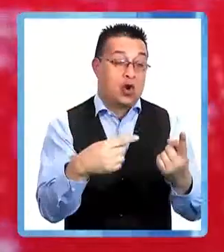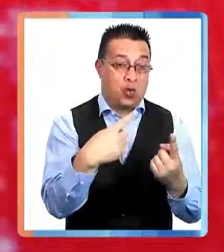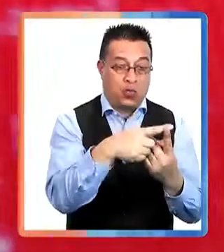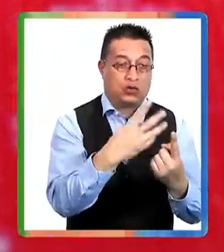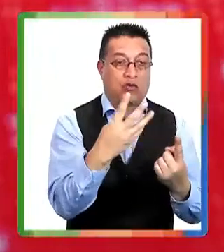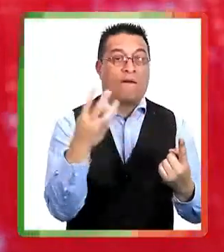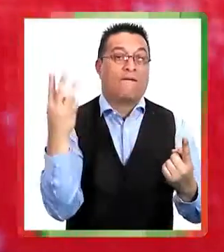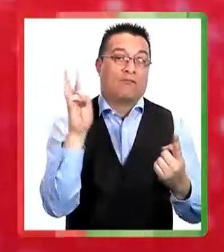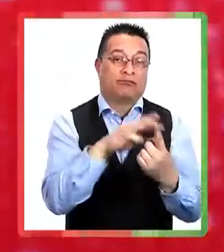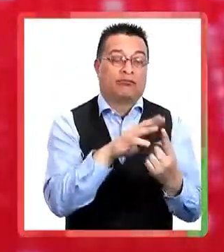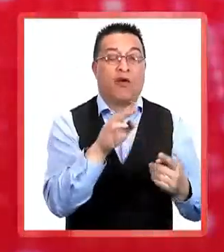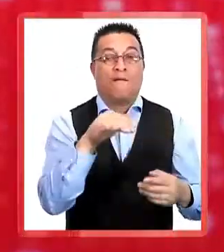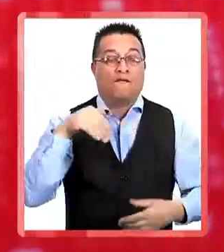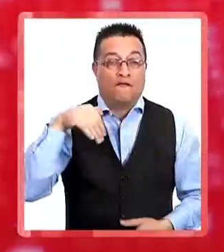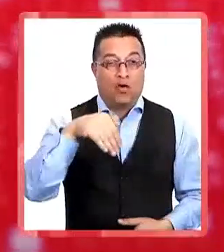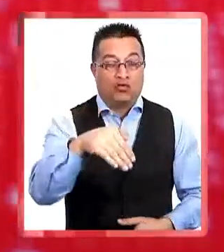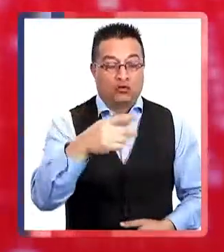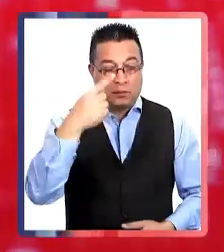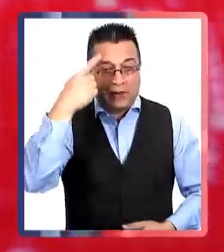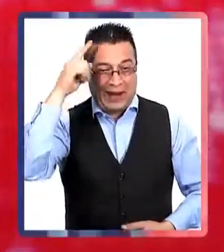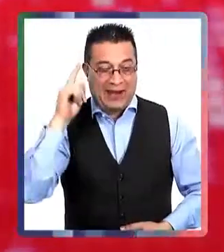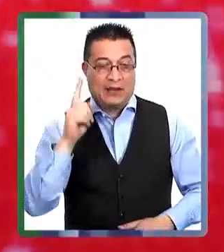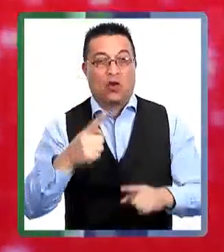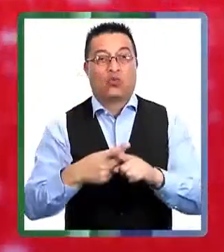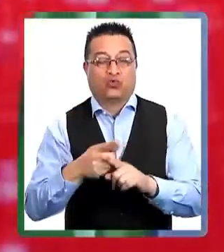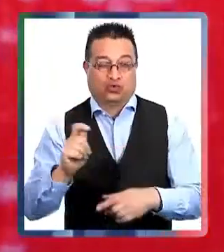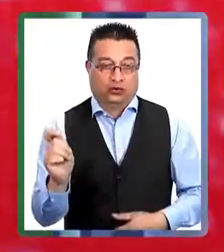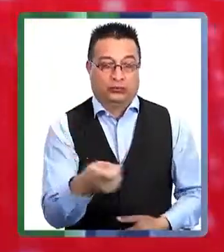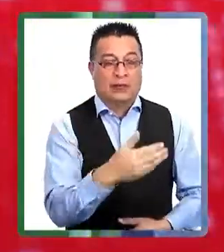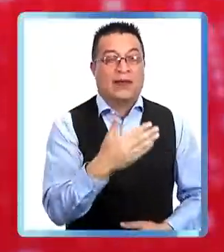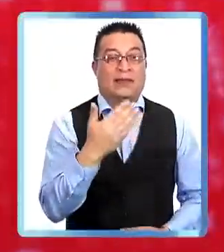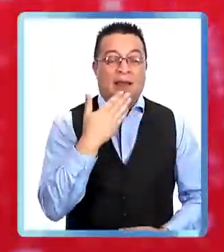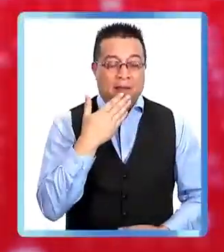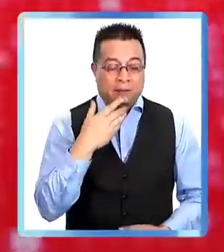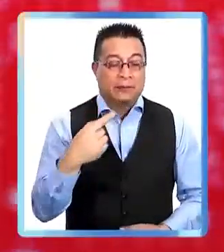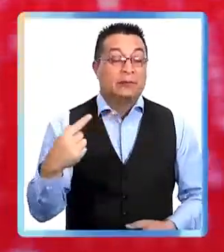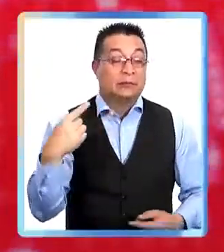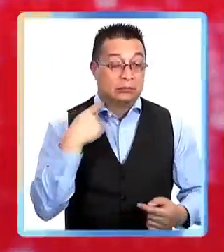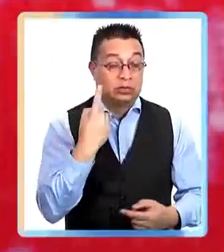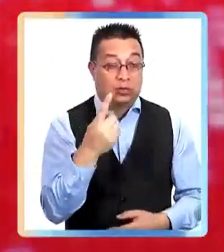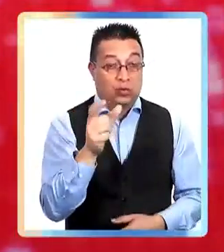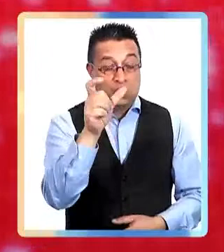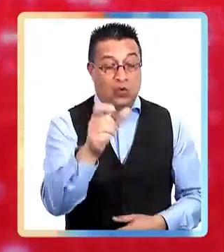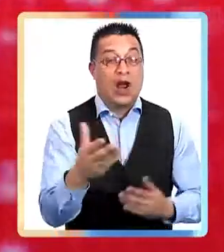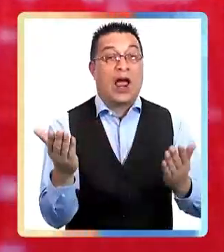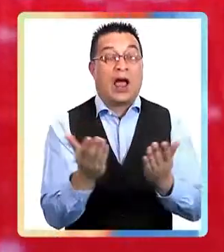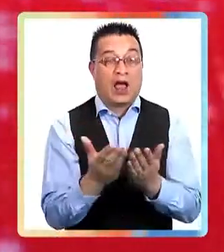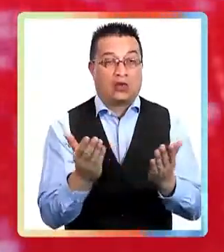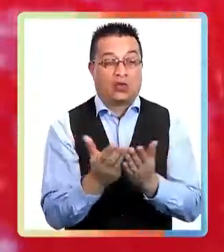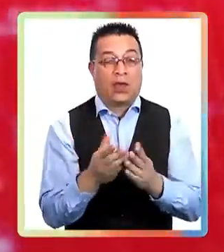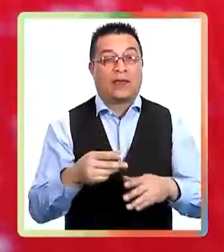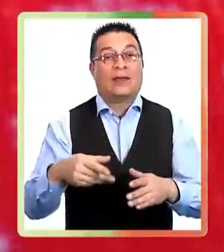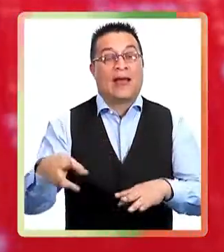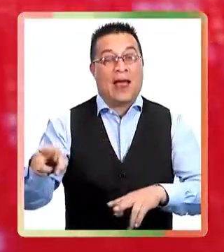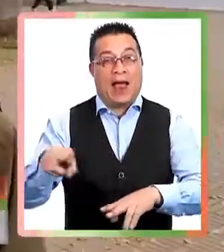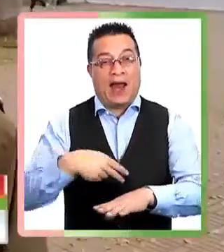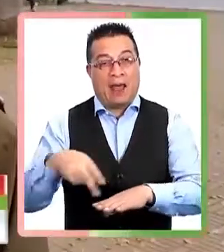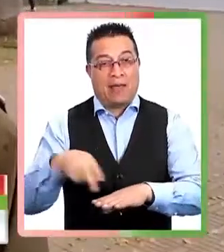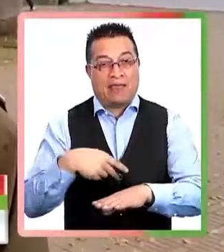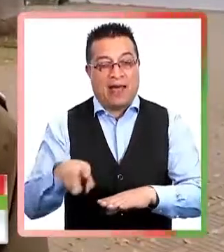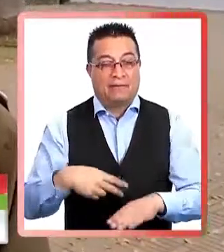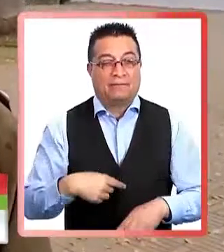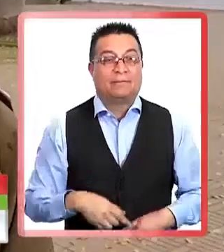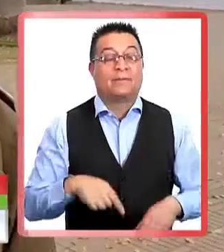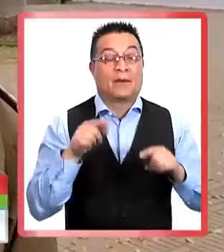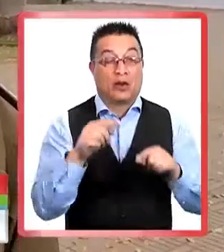el terminal de buses, hasta con herida con arma blanca que afectó a un estudiante en la Alameda. Hubo